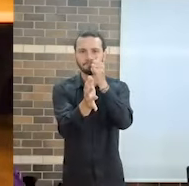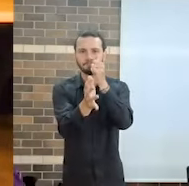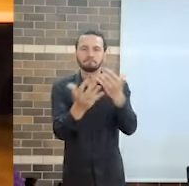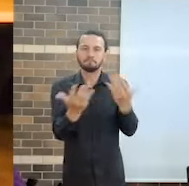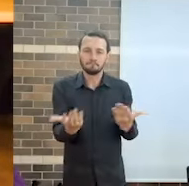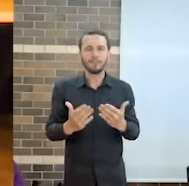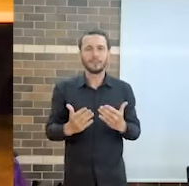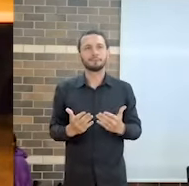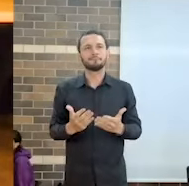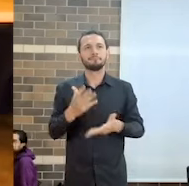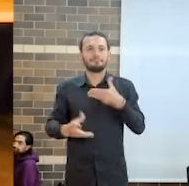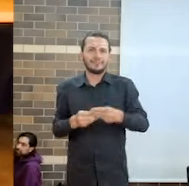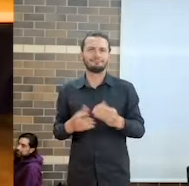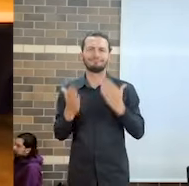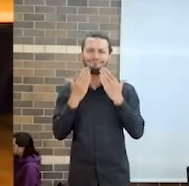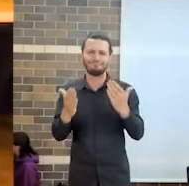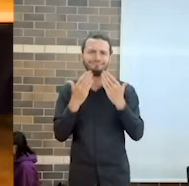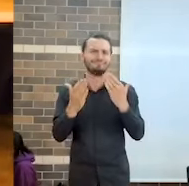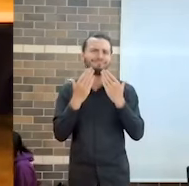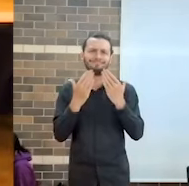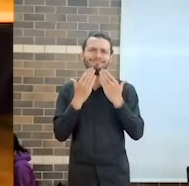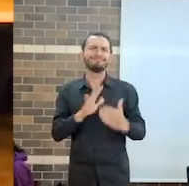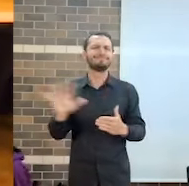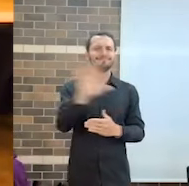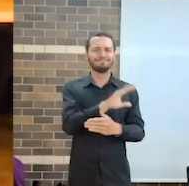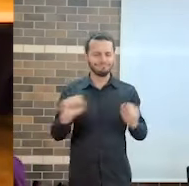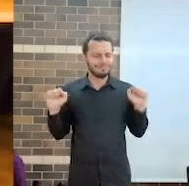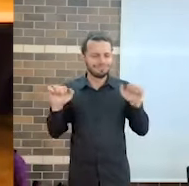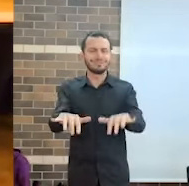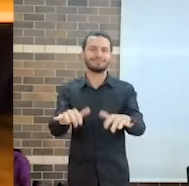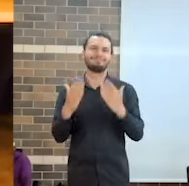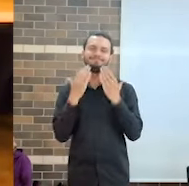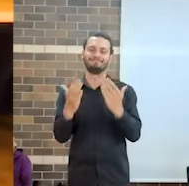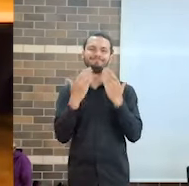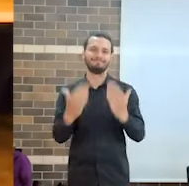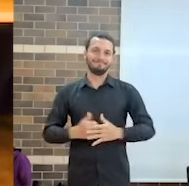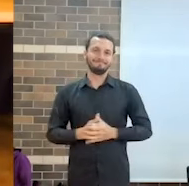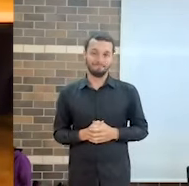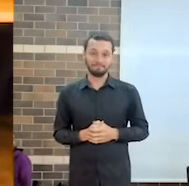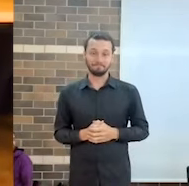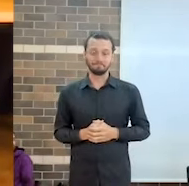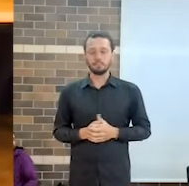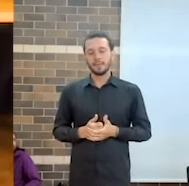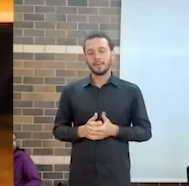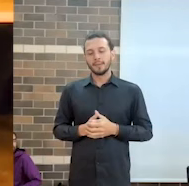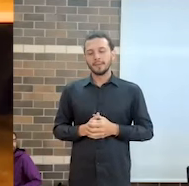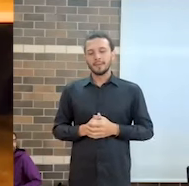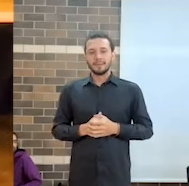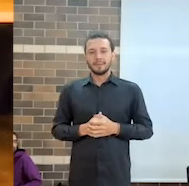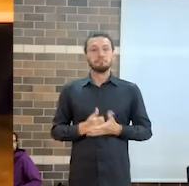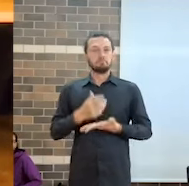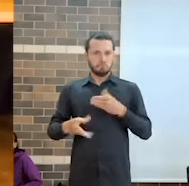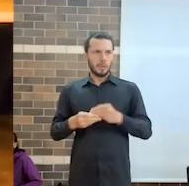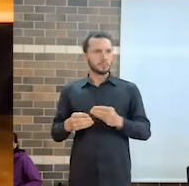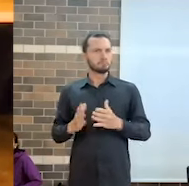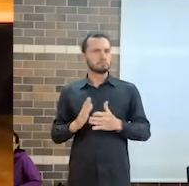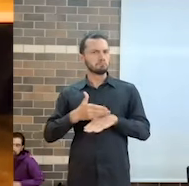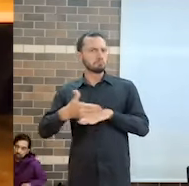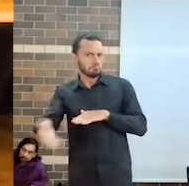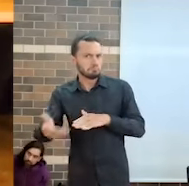nuevamente agradecerle a todas y a todos por acompañarnos. También va a haber un espacio de preguntas